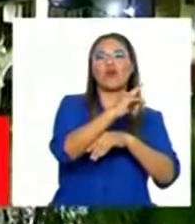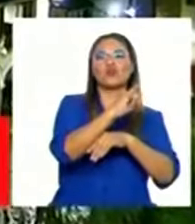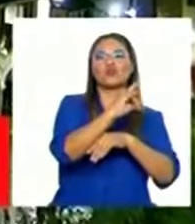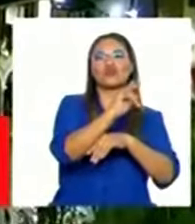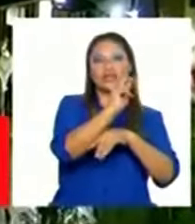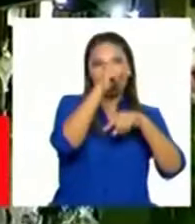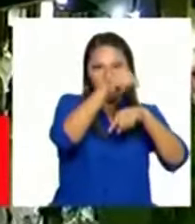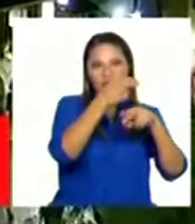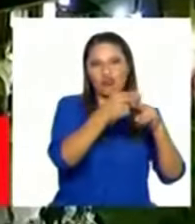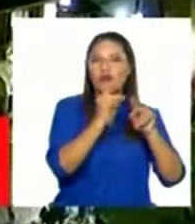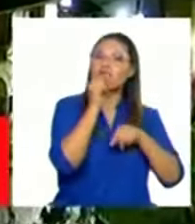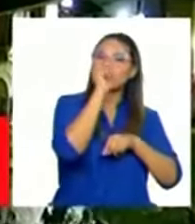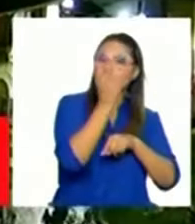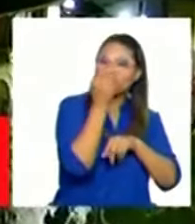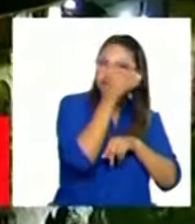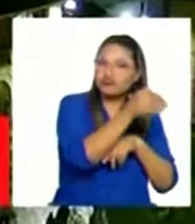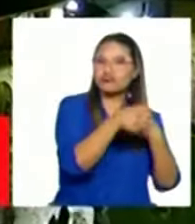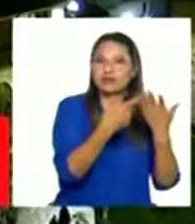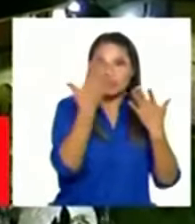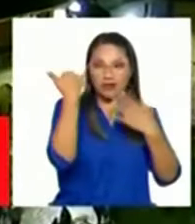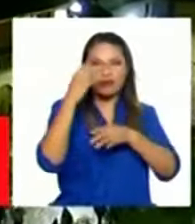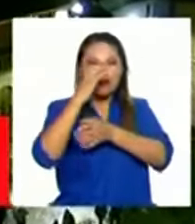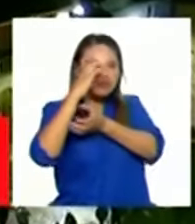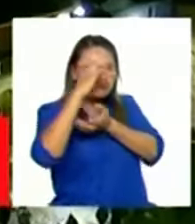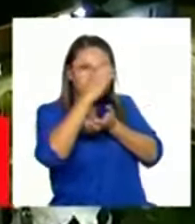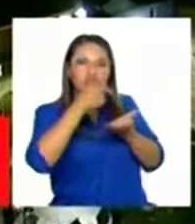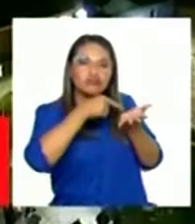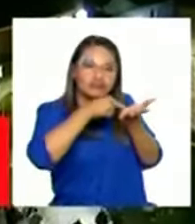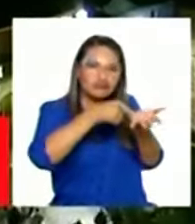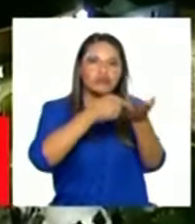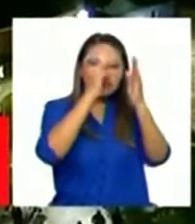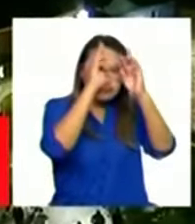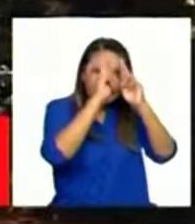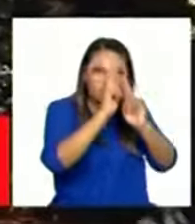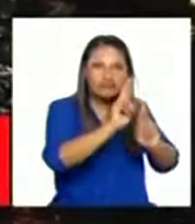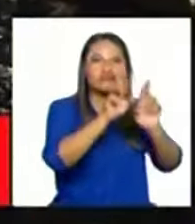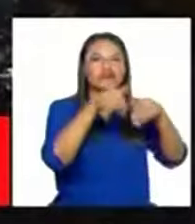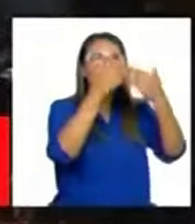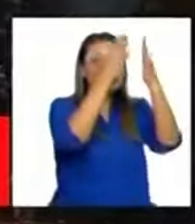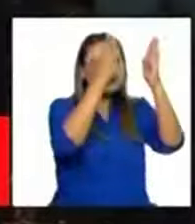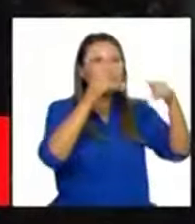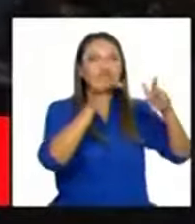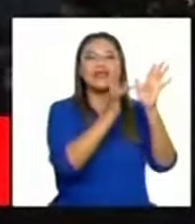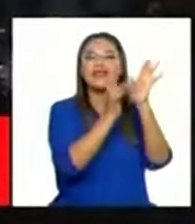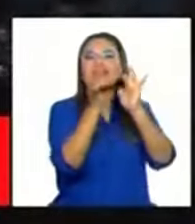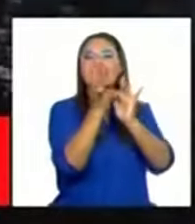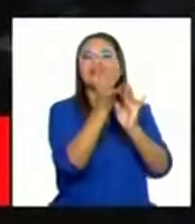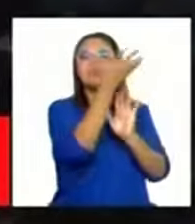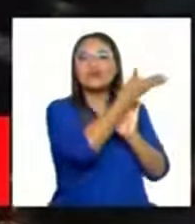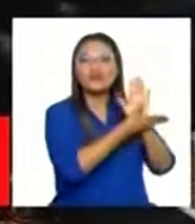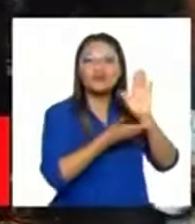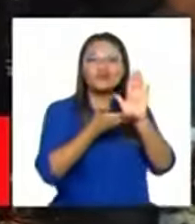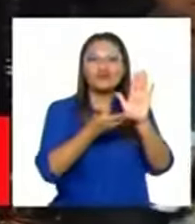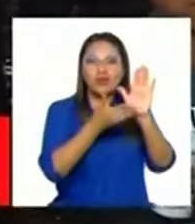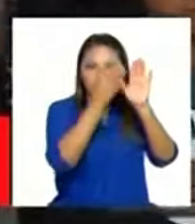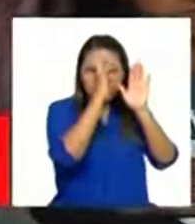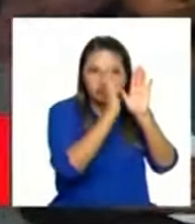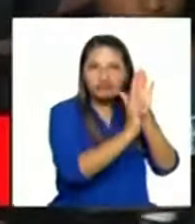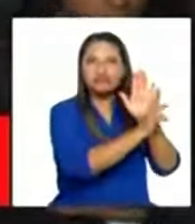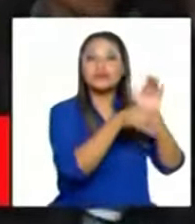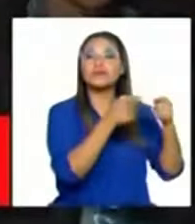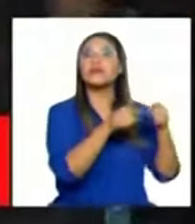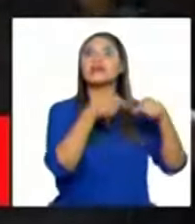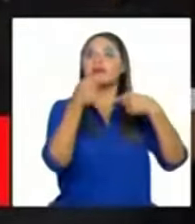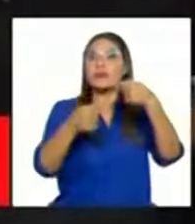un en vivo, un enlace respecto a la adoración a la Santísima Imagen de Jesucristo, y así él en esos momentos se